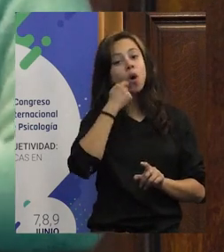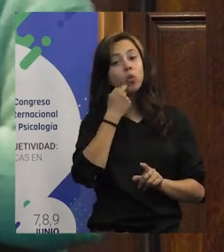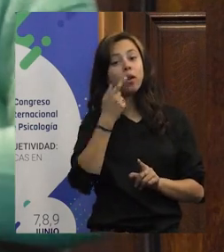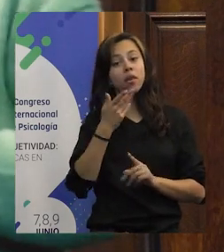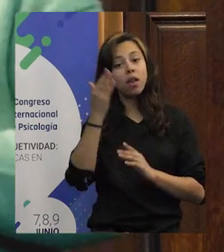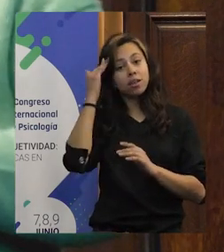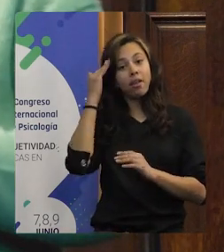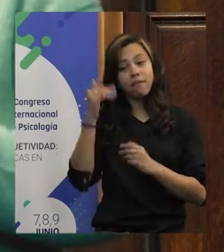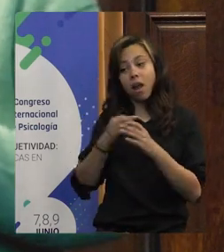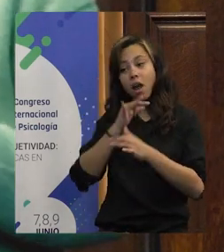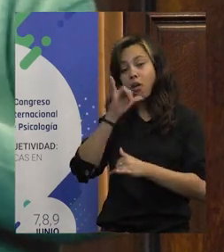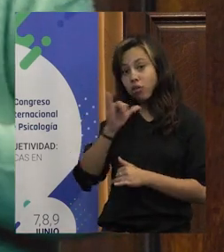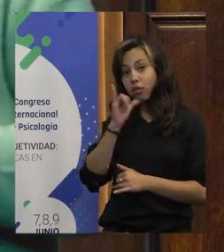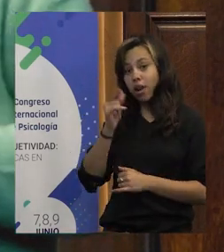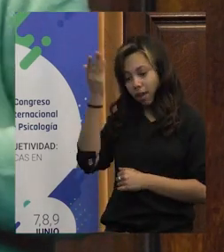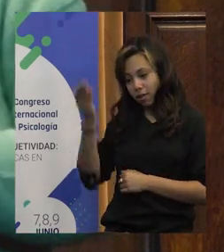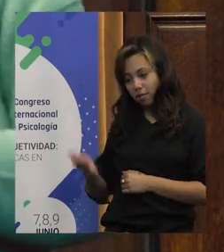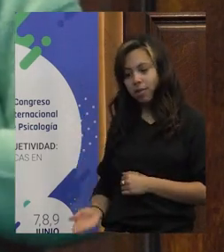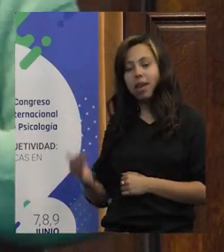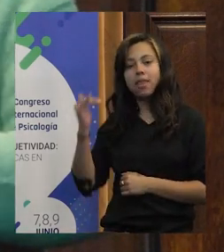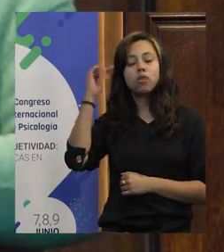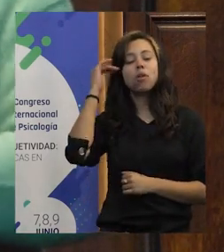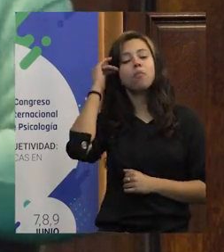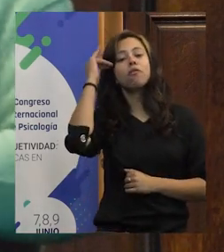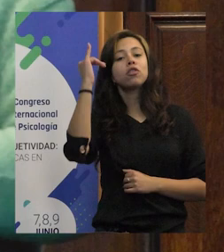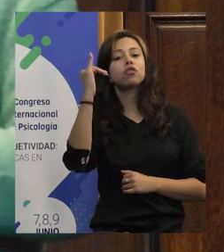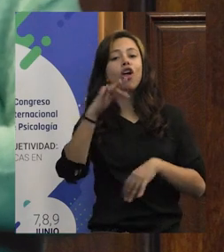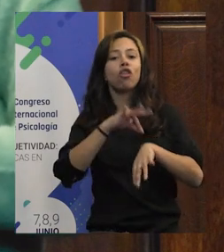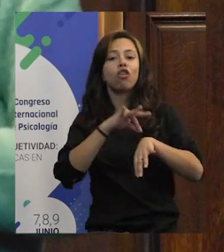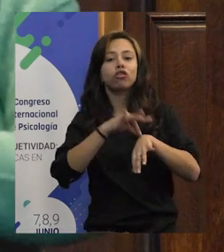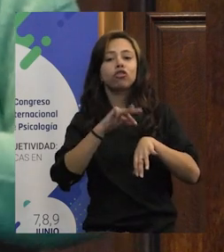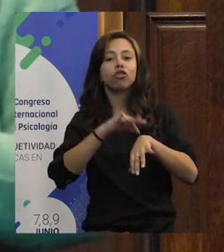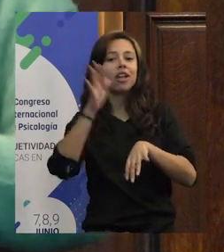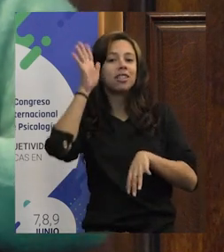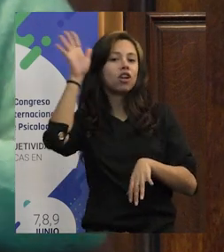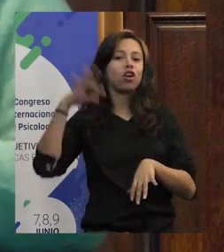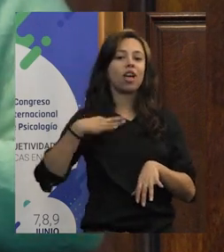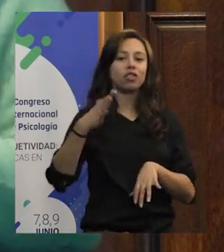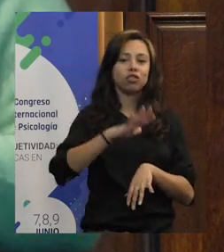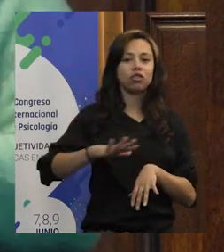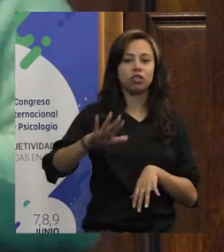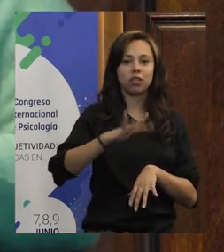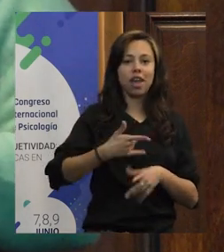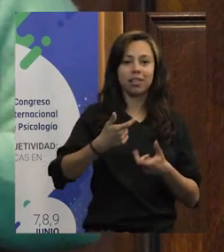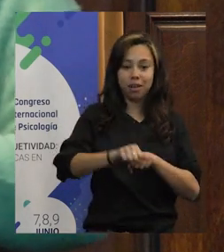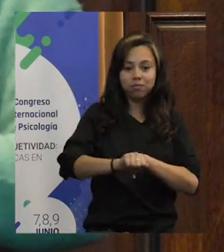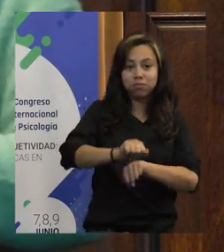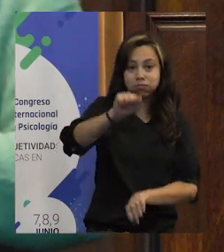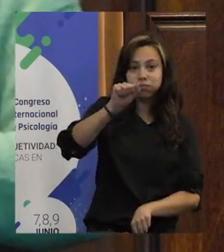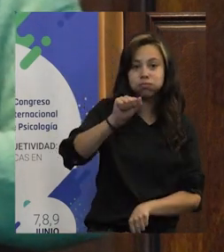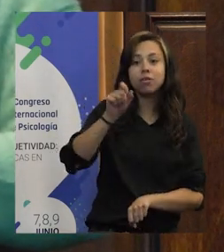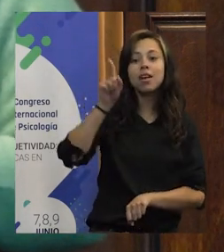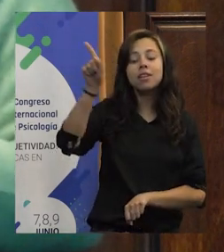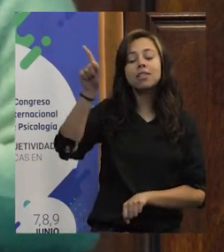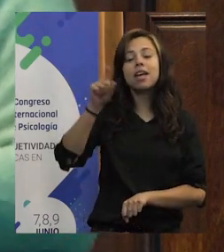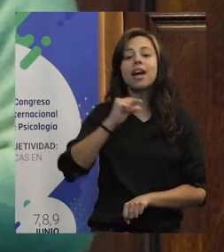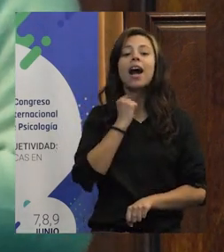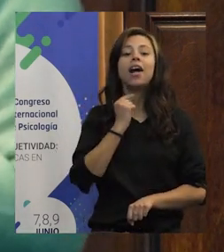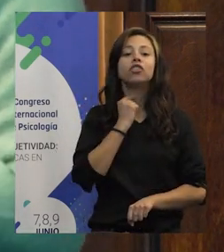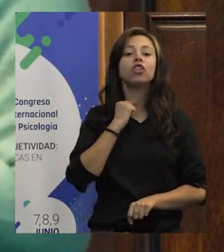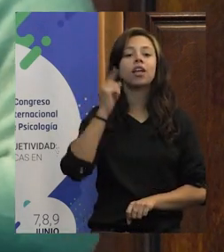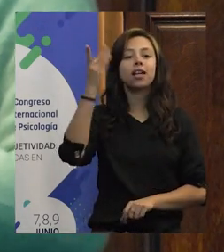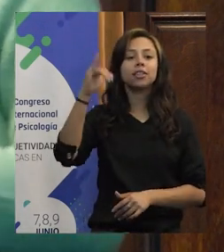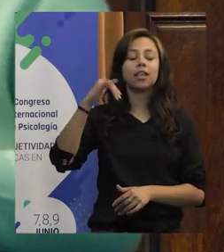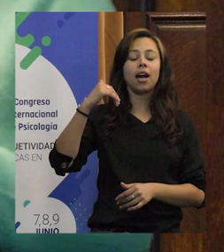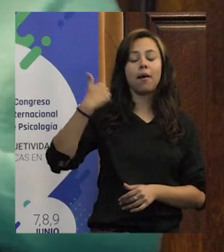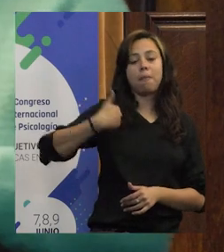profesora es una doctora en psicología social, es una profesora titular de la Pontificia Universidad Católica de San